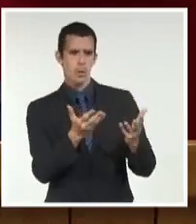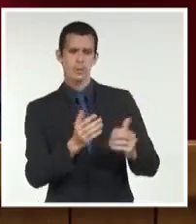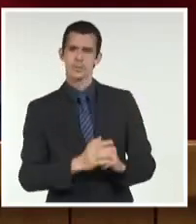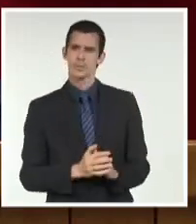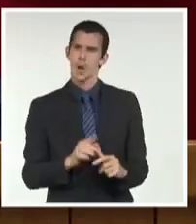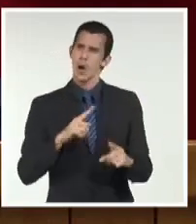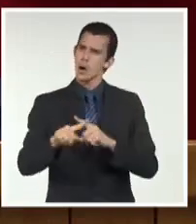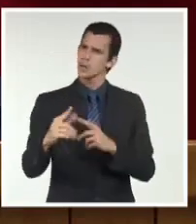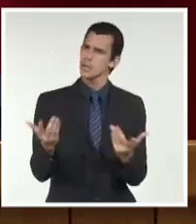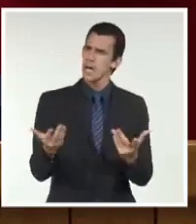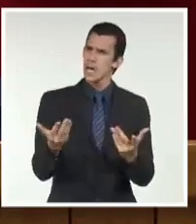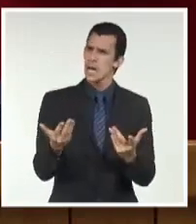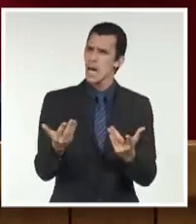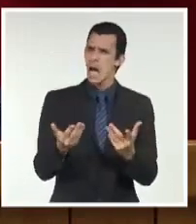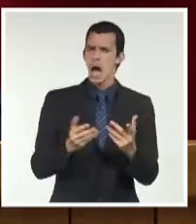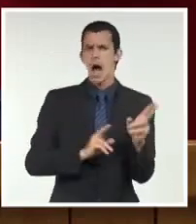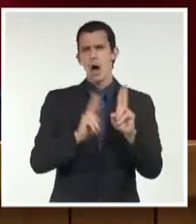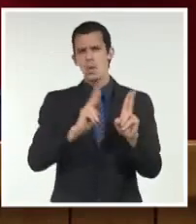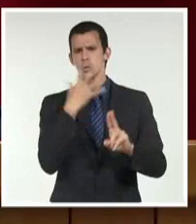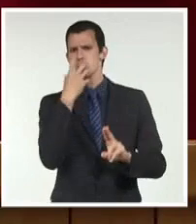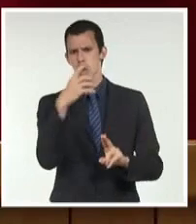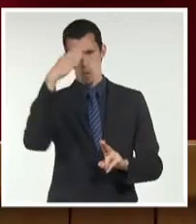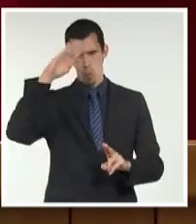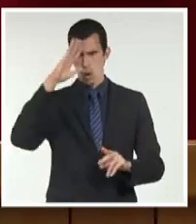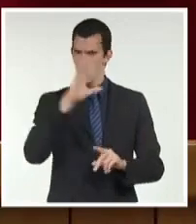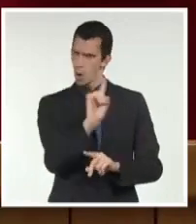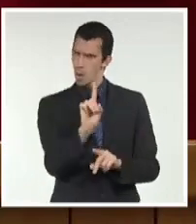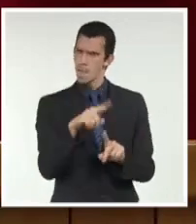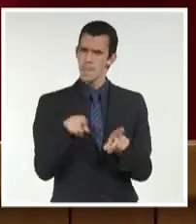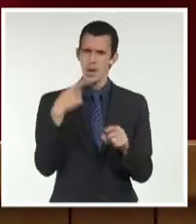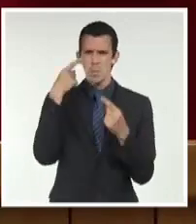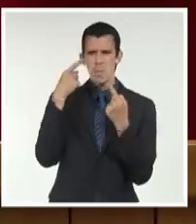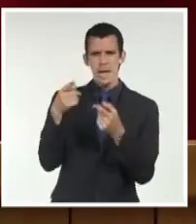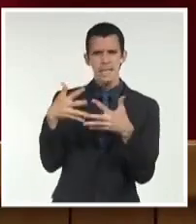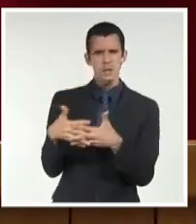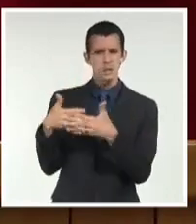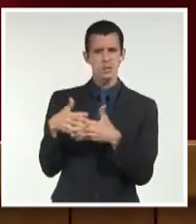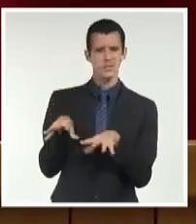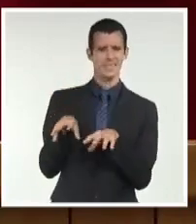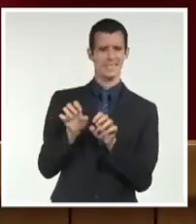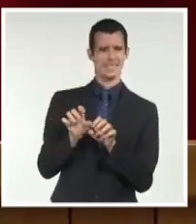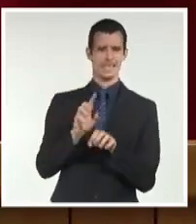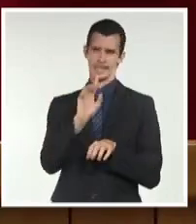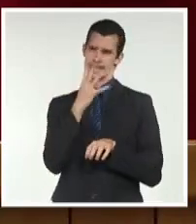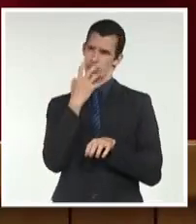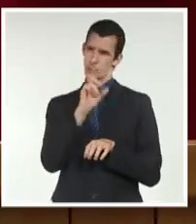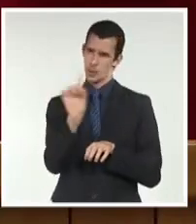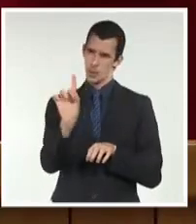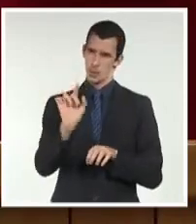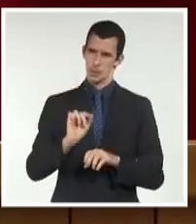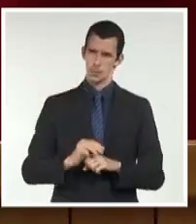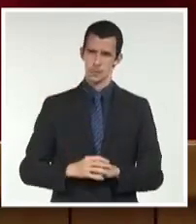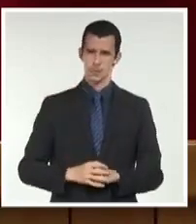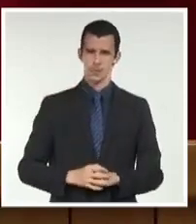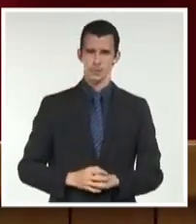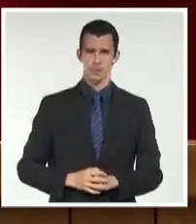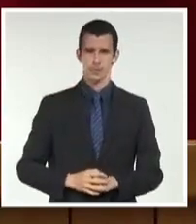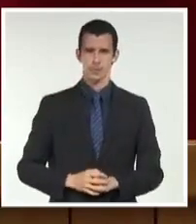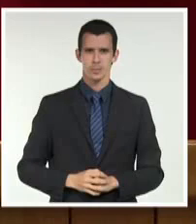de los Estados Unidos contra Cuba, aun cuando ideológicamente puedan no identificarse con la